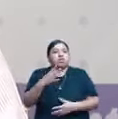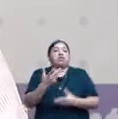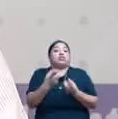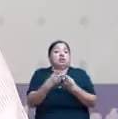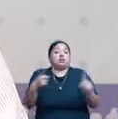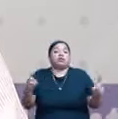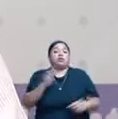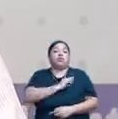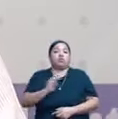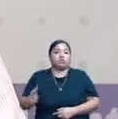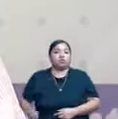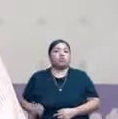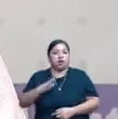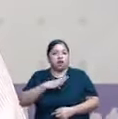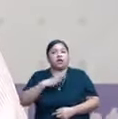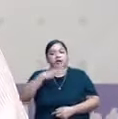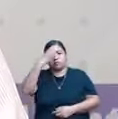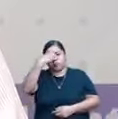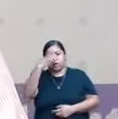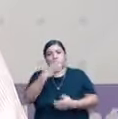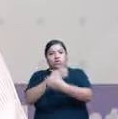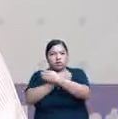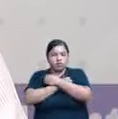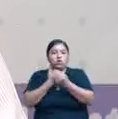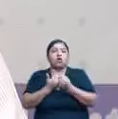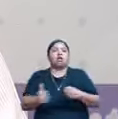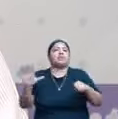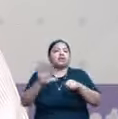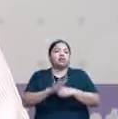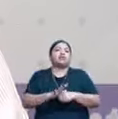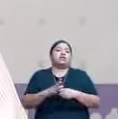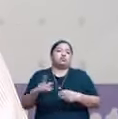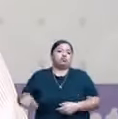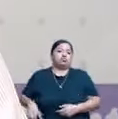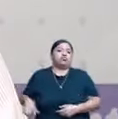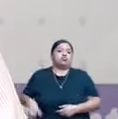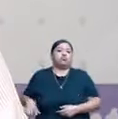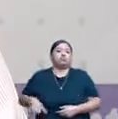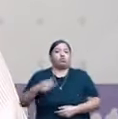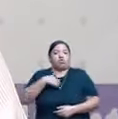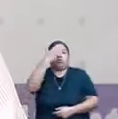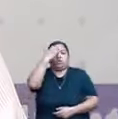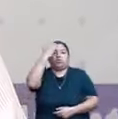administración pública, en la educación y en la legislatura local. Conozco de